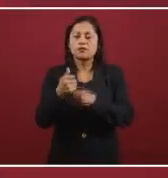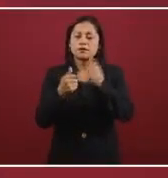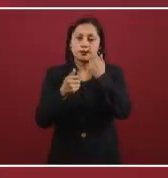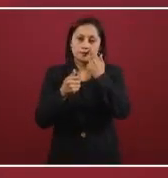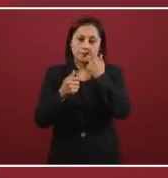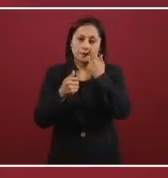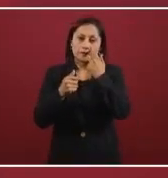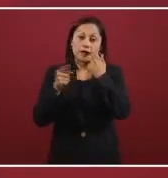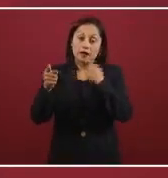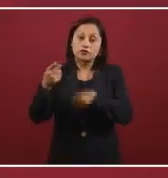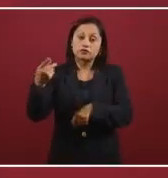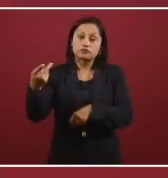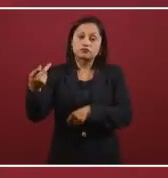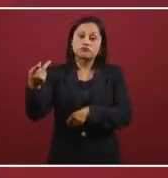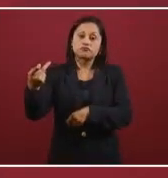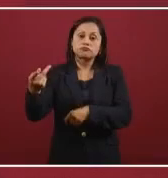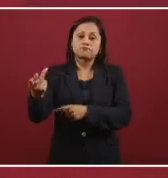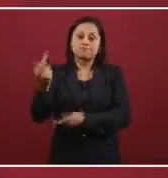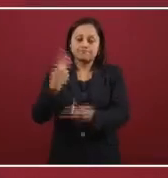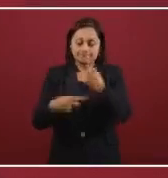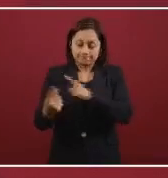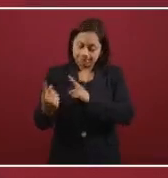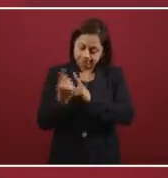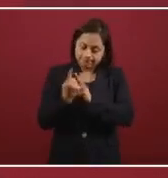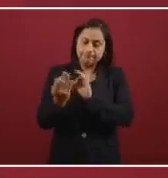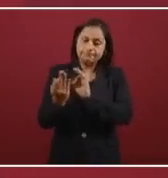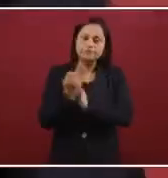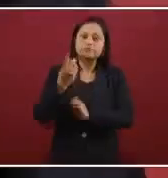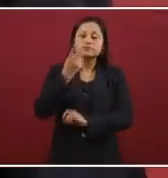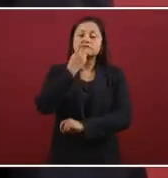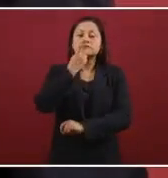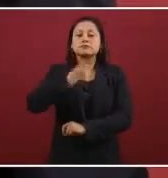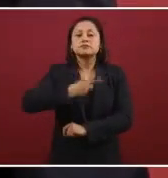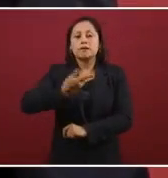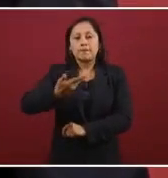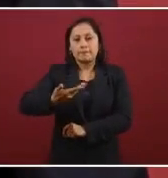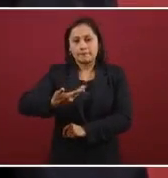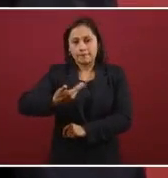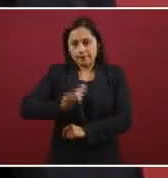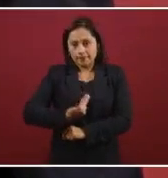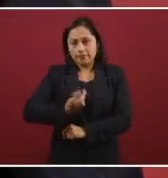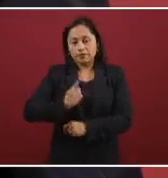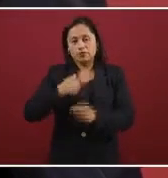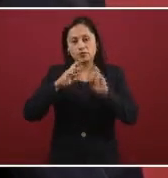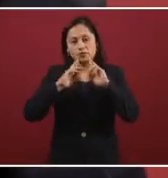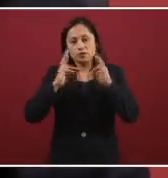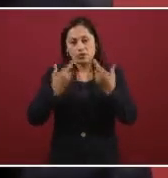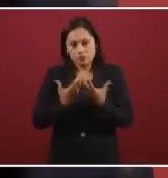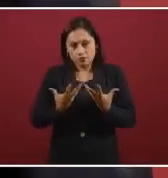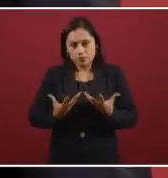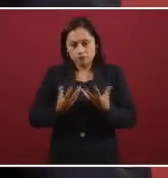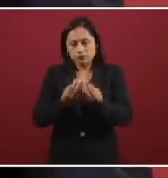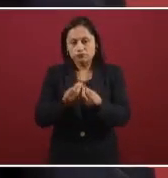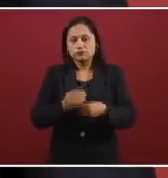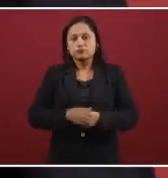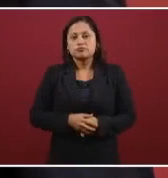para conseguir una entrevista, tener un encuentro, pidiéndome que